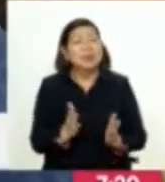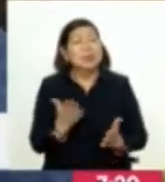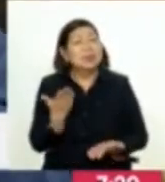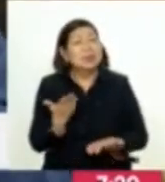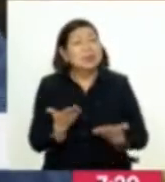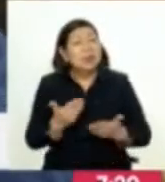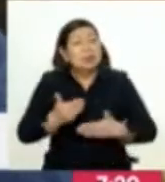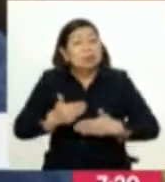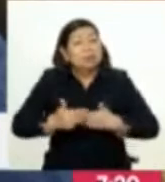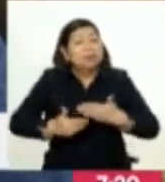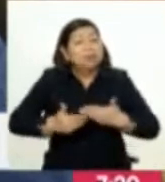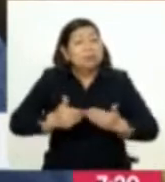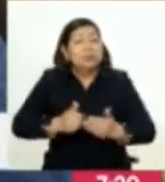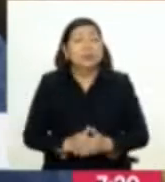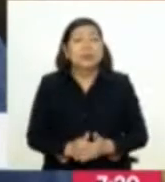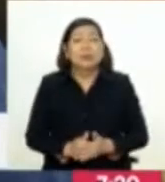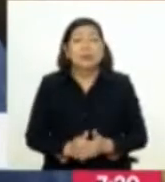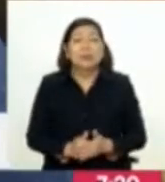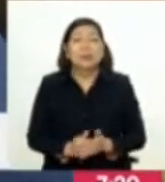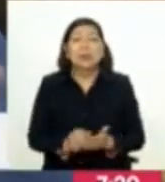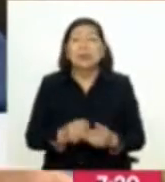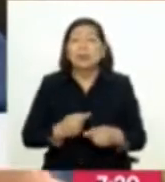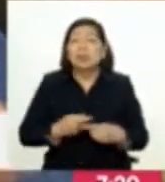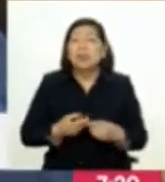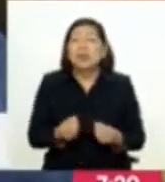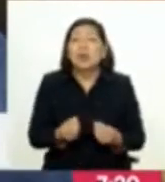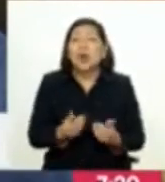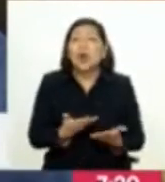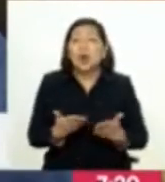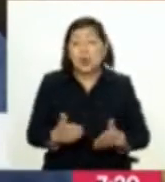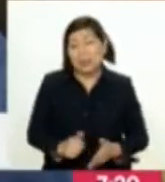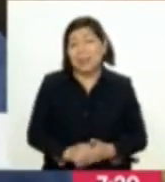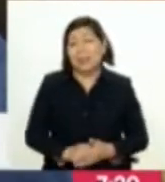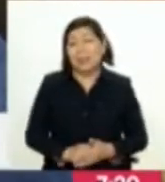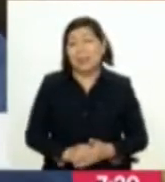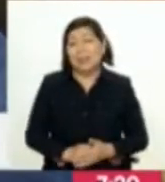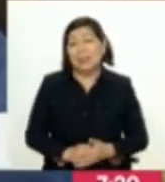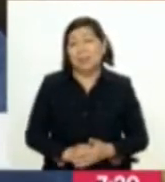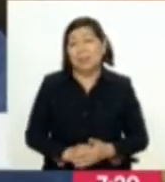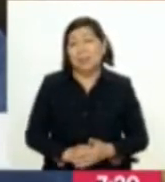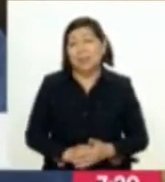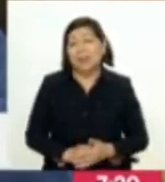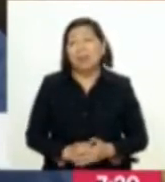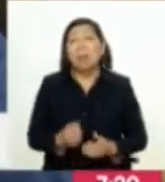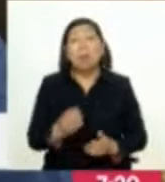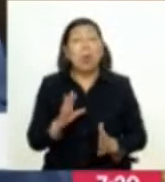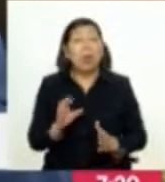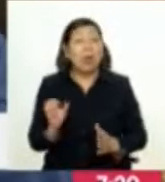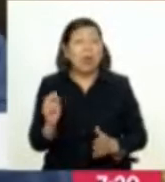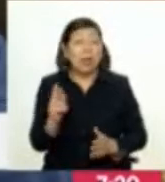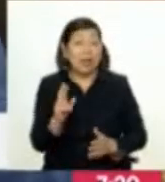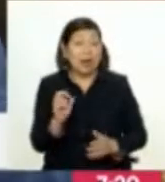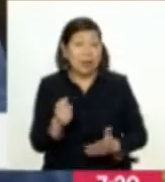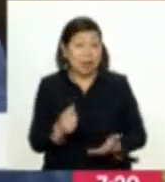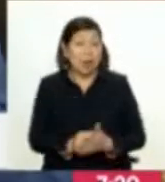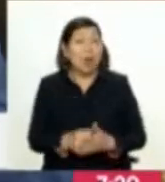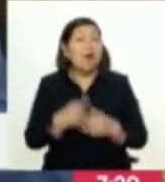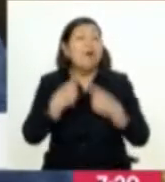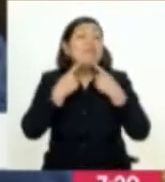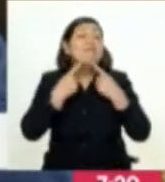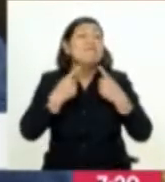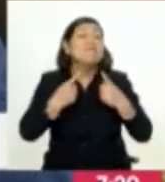suponen procesos, ¿no?, de transición y condiciones. Off the record conversábamos sobre el